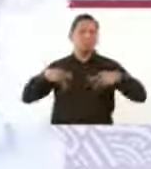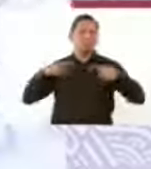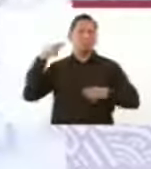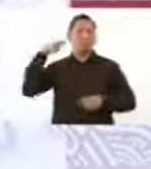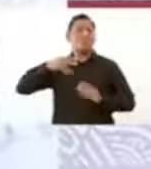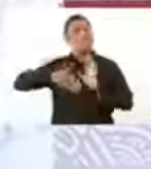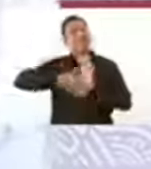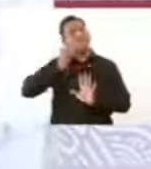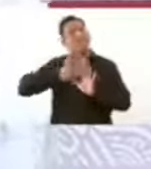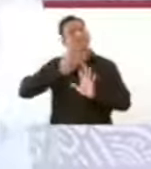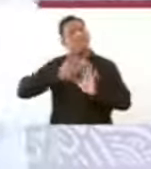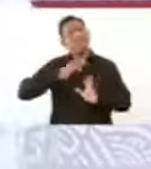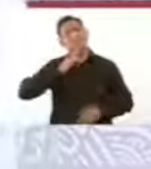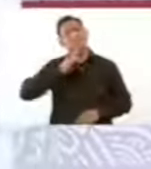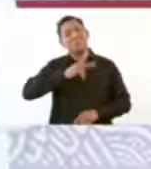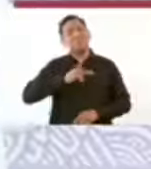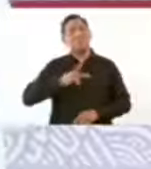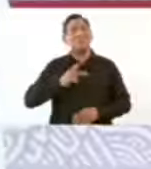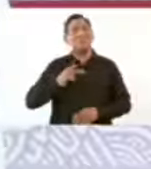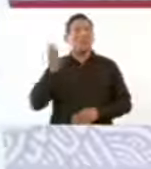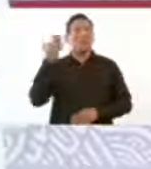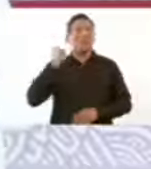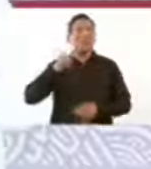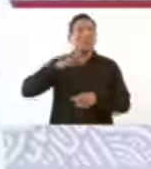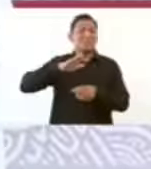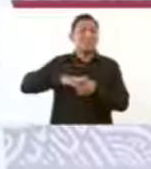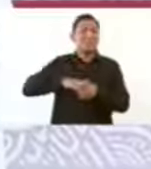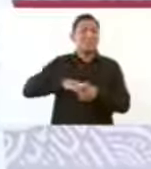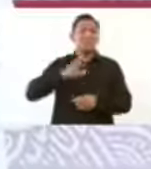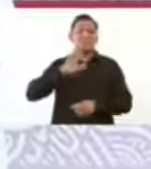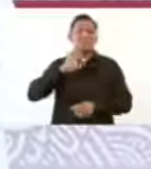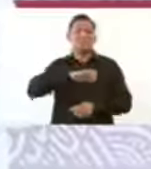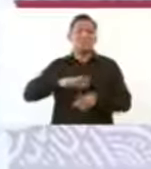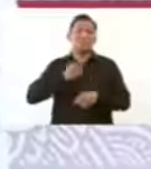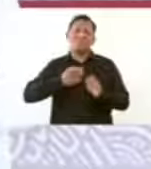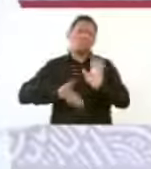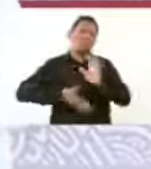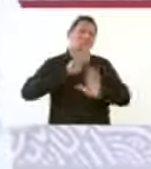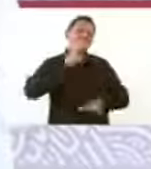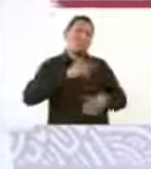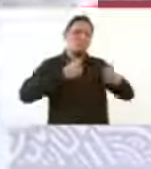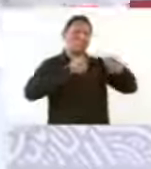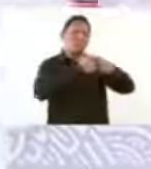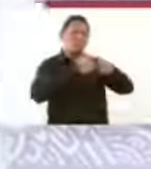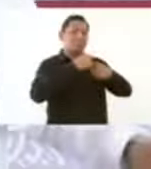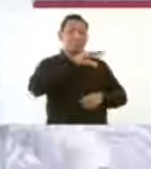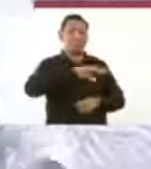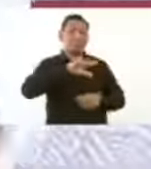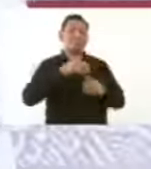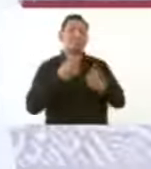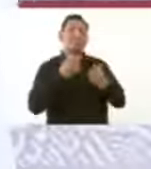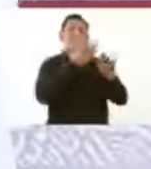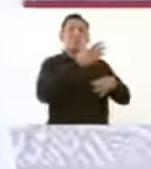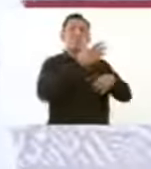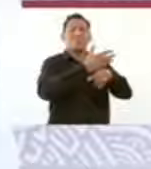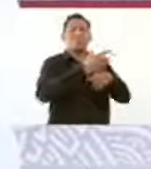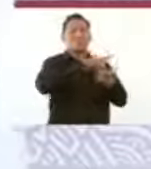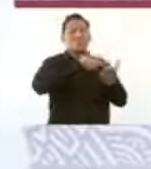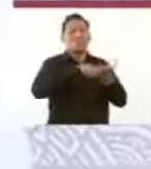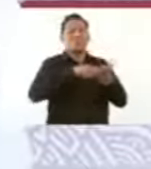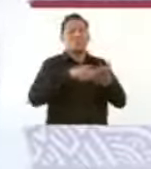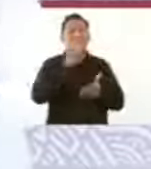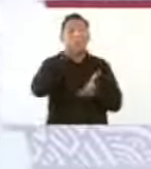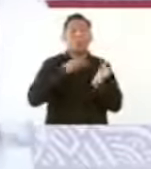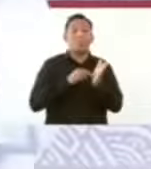se fueron en el periodo neoliberal a buscarse la vida a las ciudades fronterizas y del otro lado de la frontera? Más